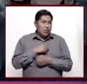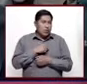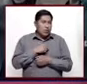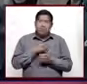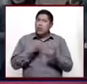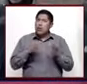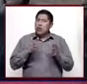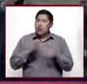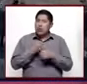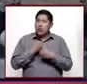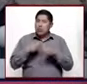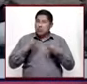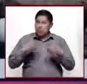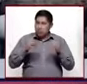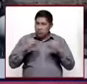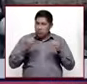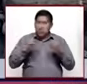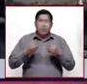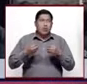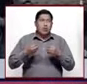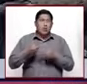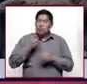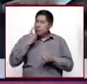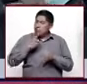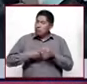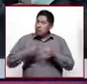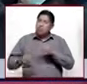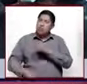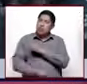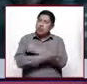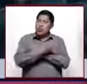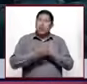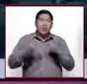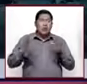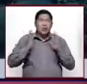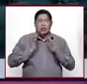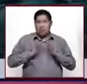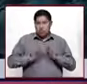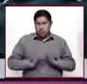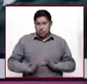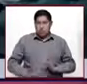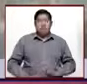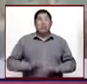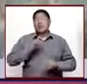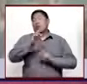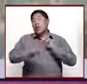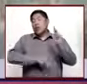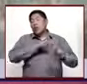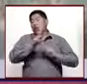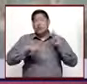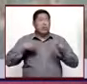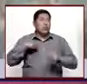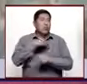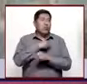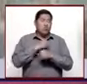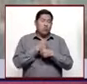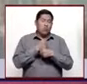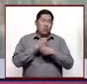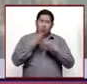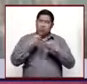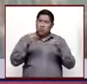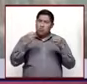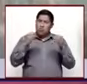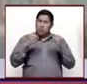ya producto comercializando y ya se han despejado totalmente las filas. Entonces damos una tranquilidad a la población porque estamos sacando producto